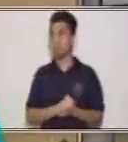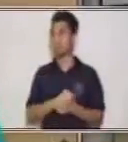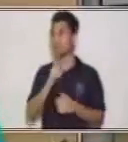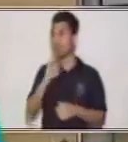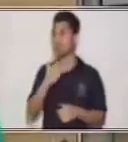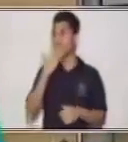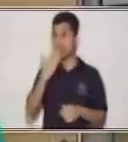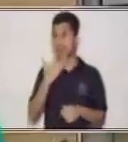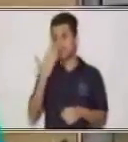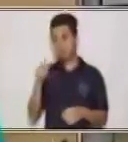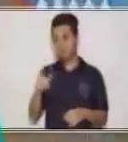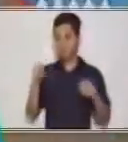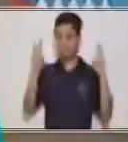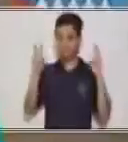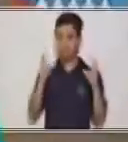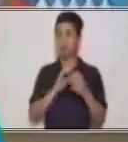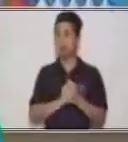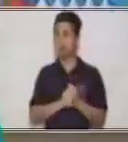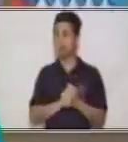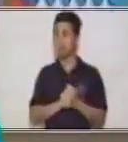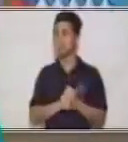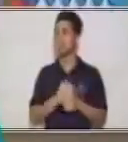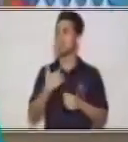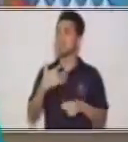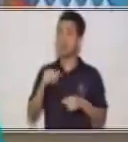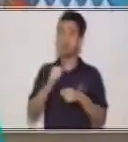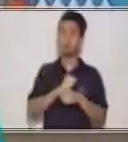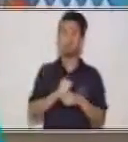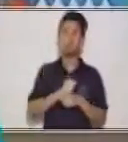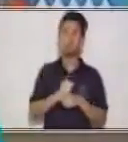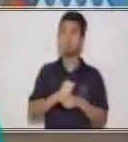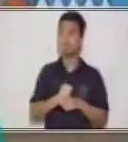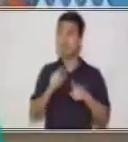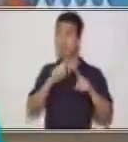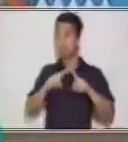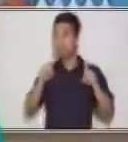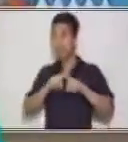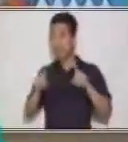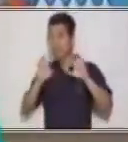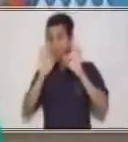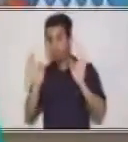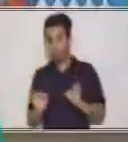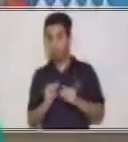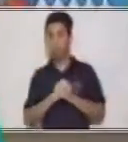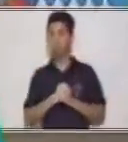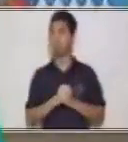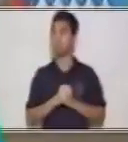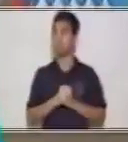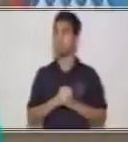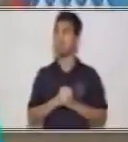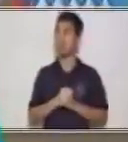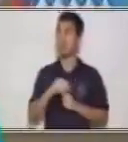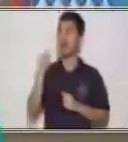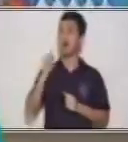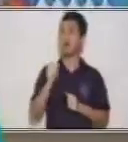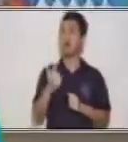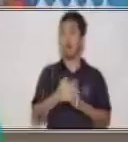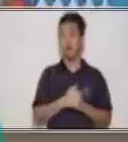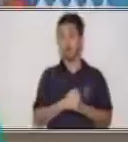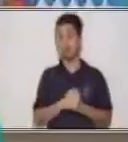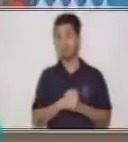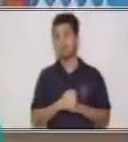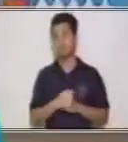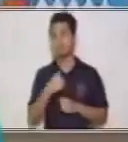fácil es este tema? Hemos trabajado el tema de diferentes maneras. Entonces ahora